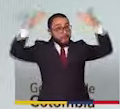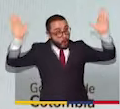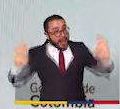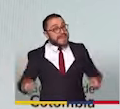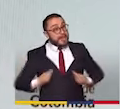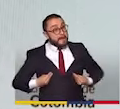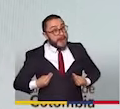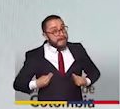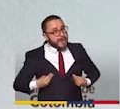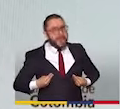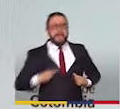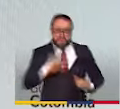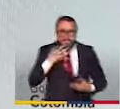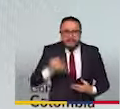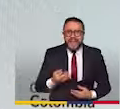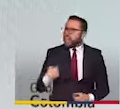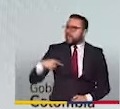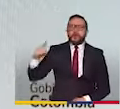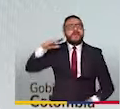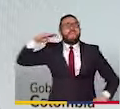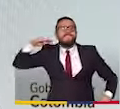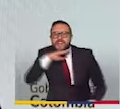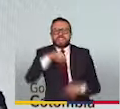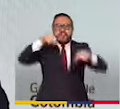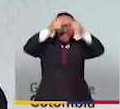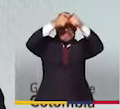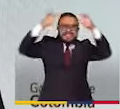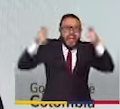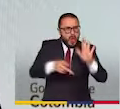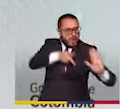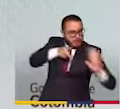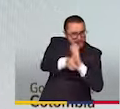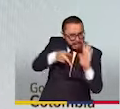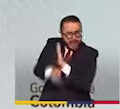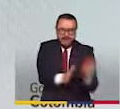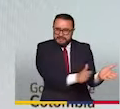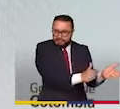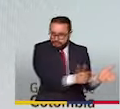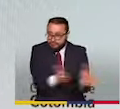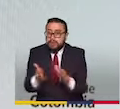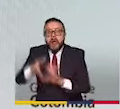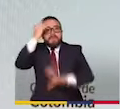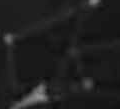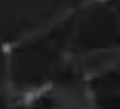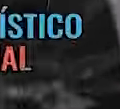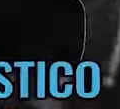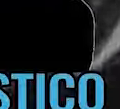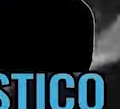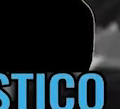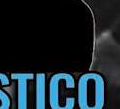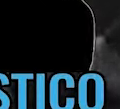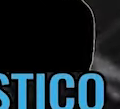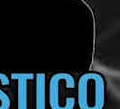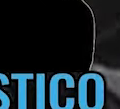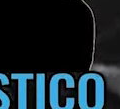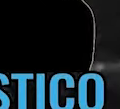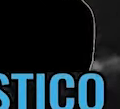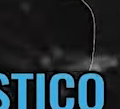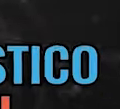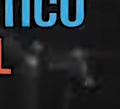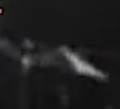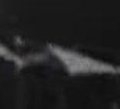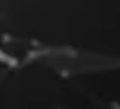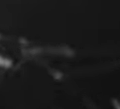mentiras. Vivimos bajo un Estado asesino que no ha aprendido a construir una democracia. Apoya el trabajo